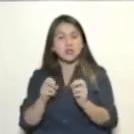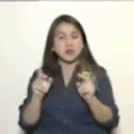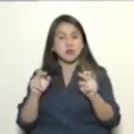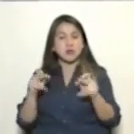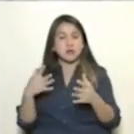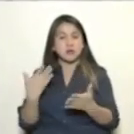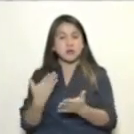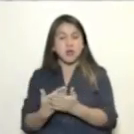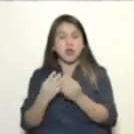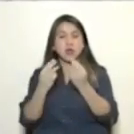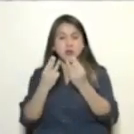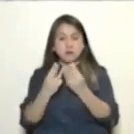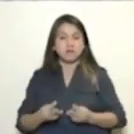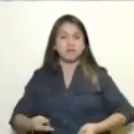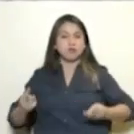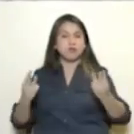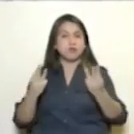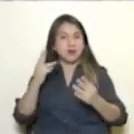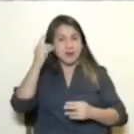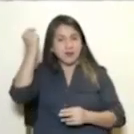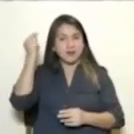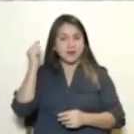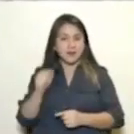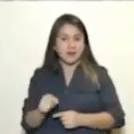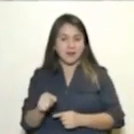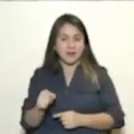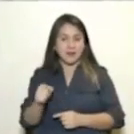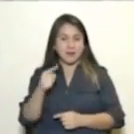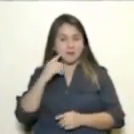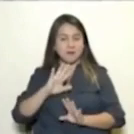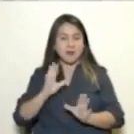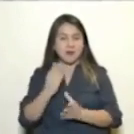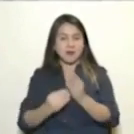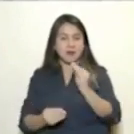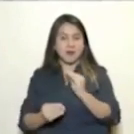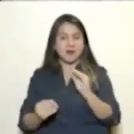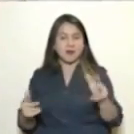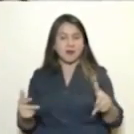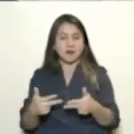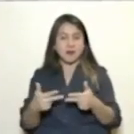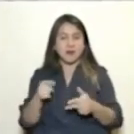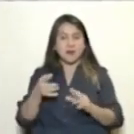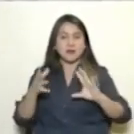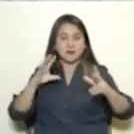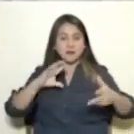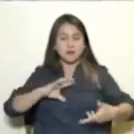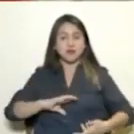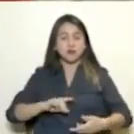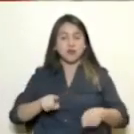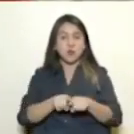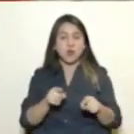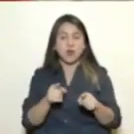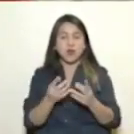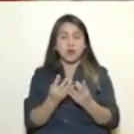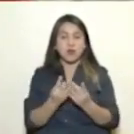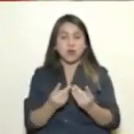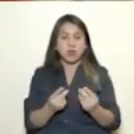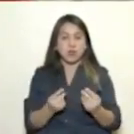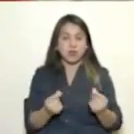Unidas con todas las características que conocemos. Y ese mundo se está agotando rápidamente. ¿Pasamos de